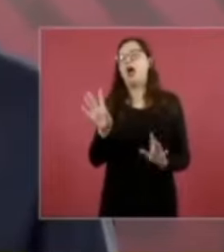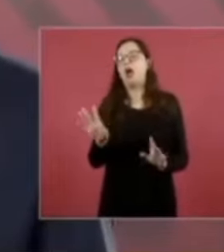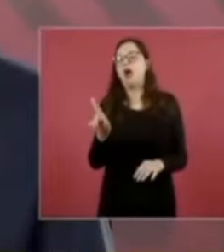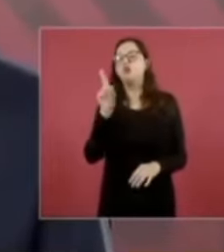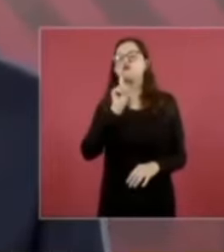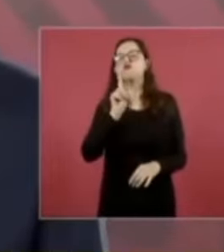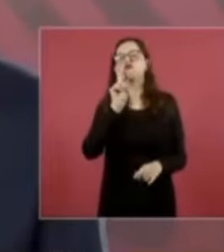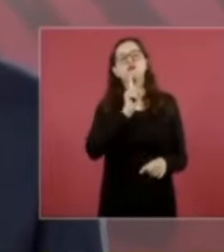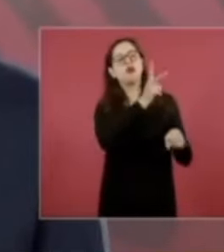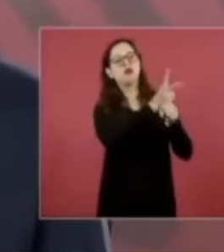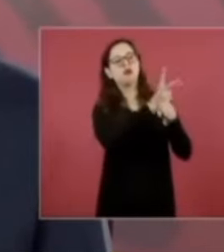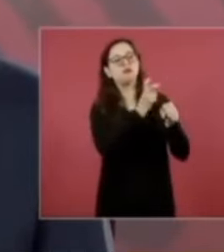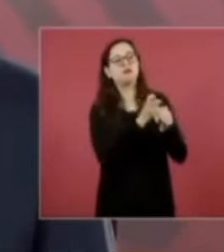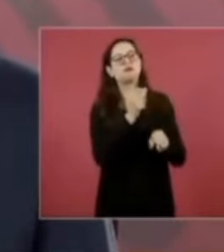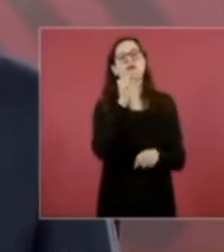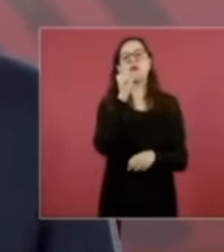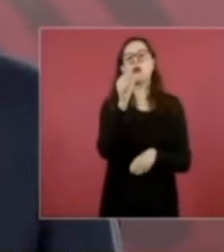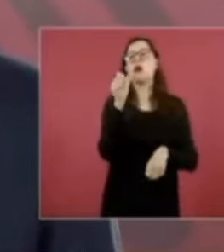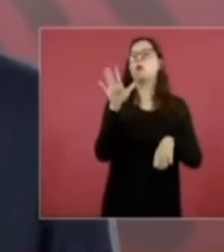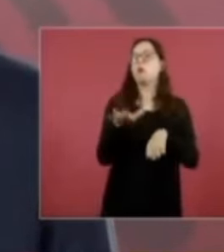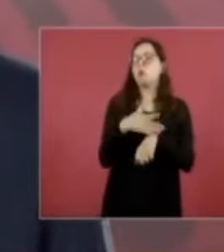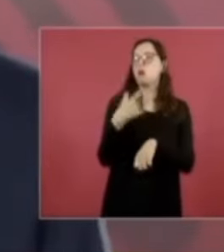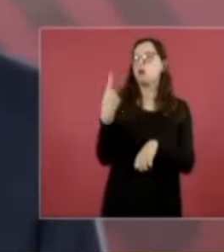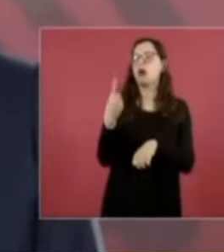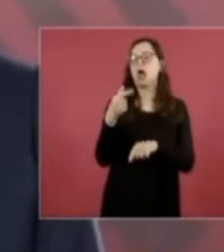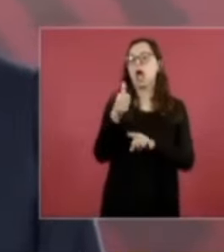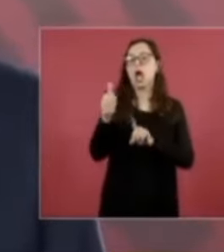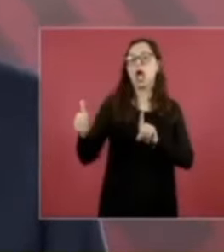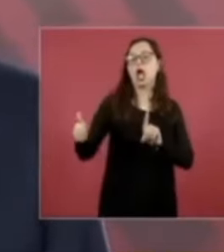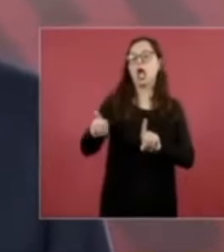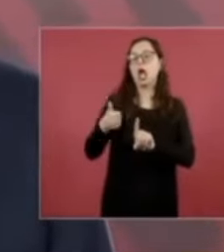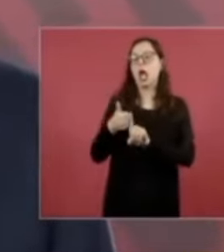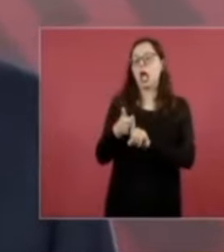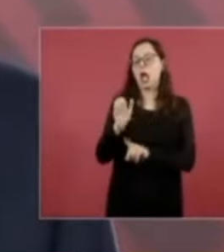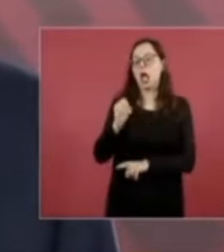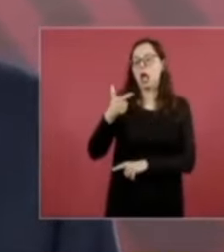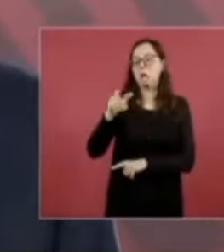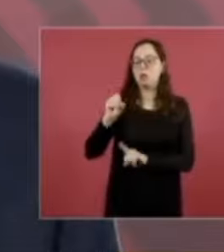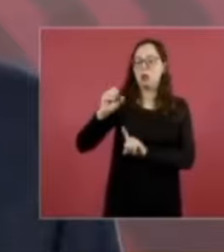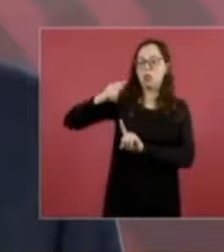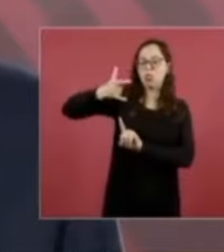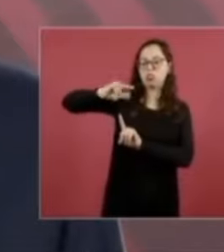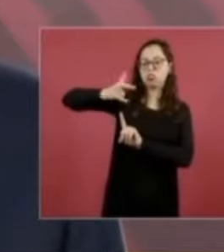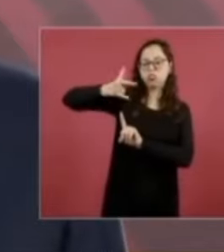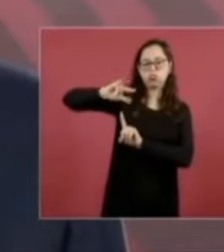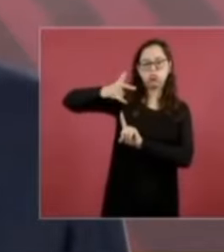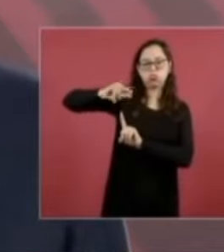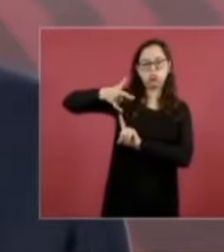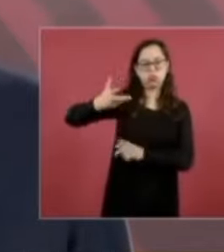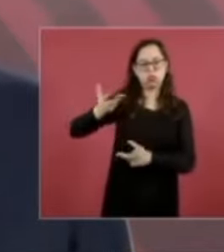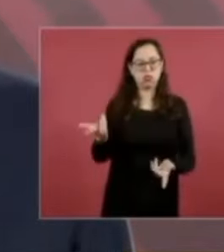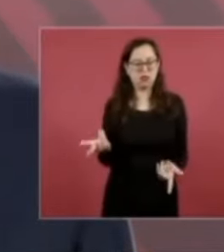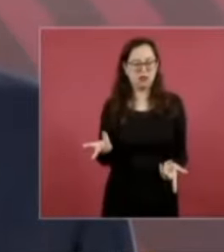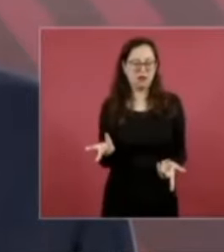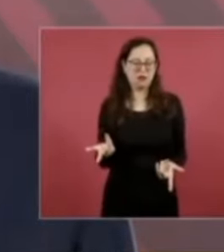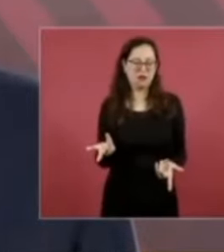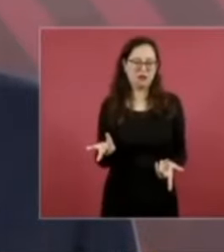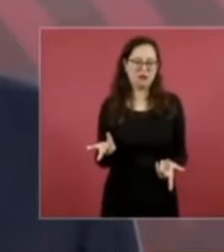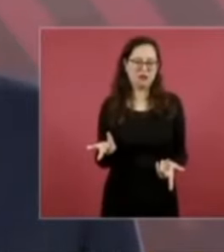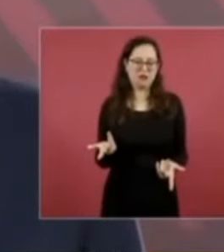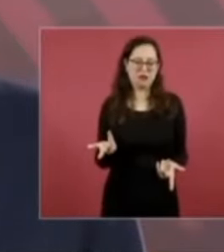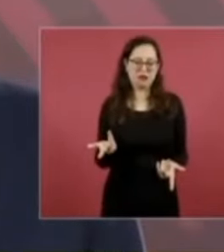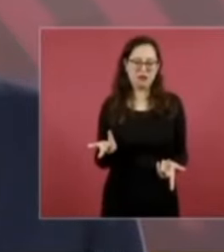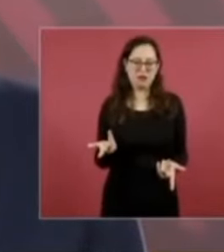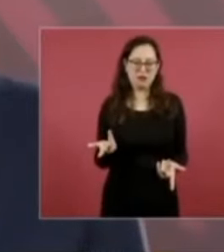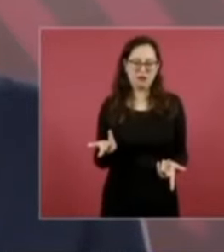Cortés relató por ejemplo esa batalla que estamos escuchando donde imagínense que corriera